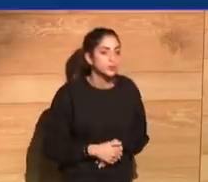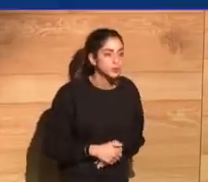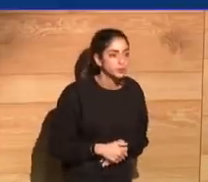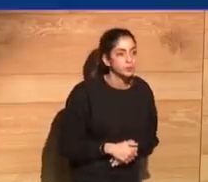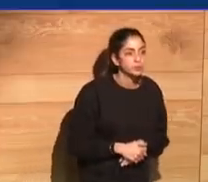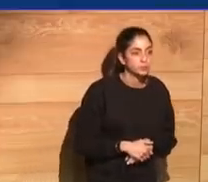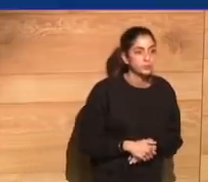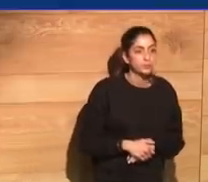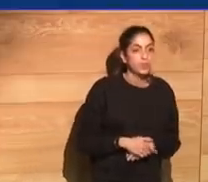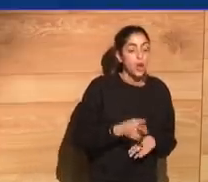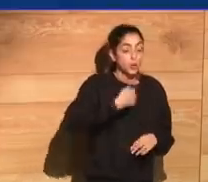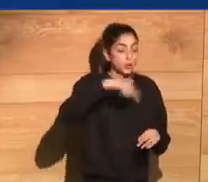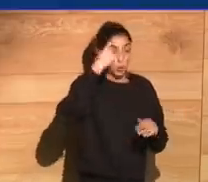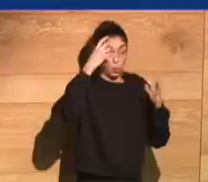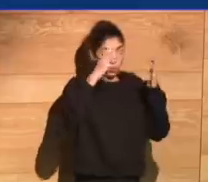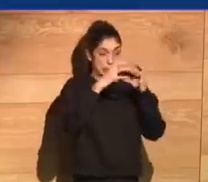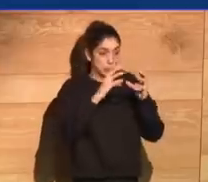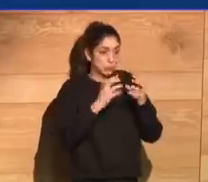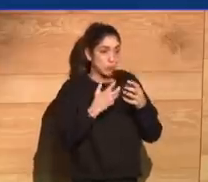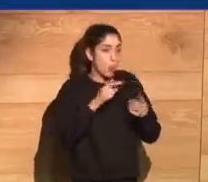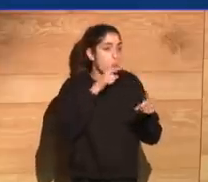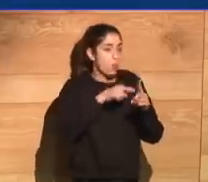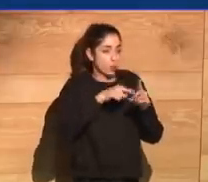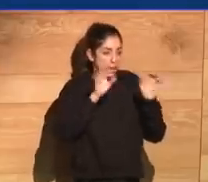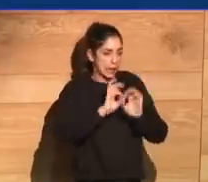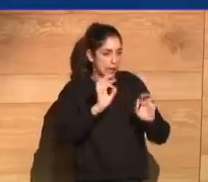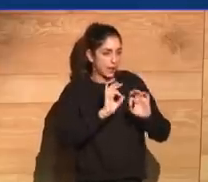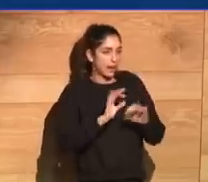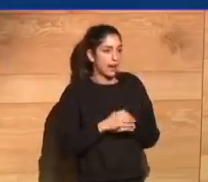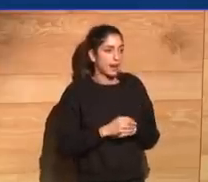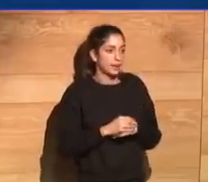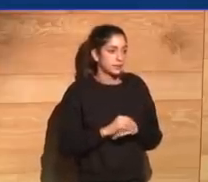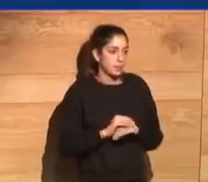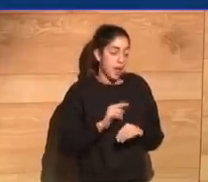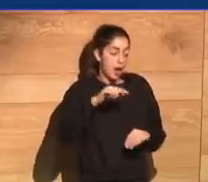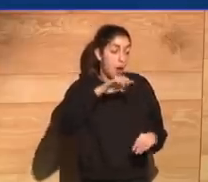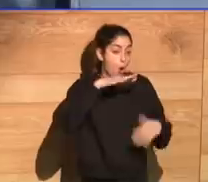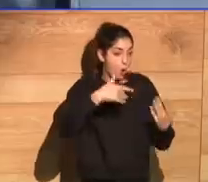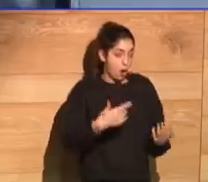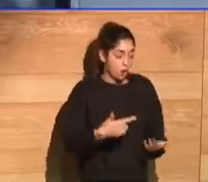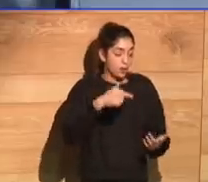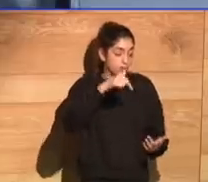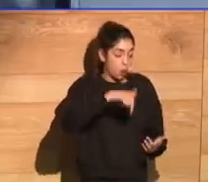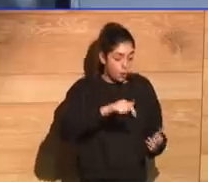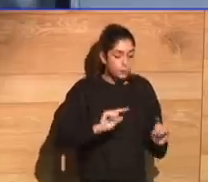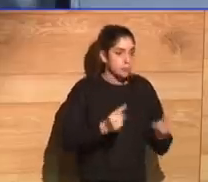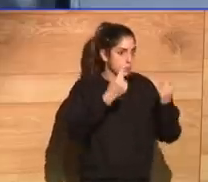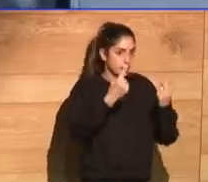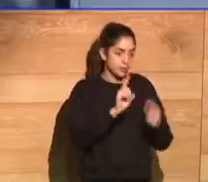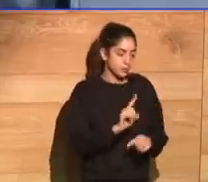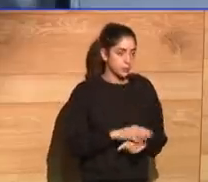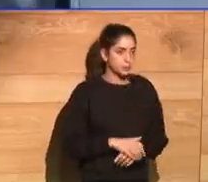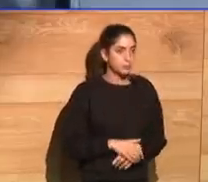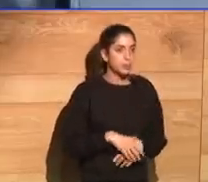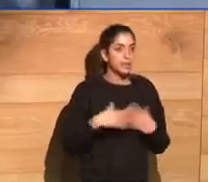Eso es. No usemos el cerebro por primera vez. No vayamos a empezar a pensar ahora. Eso es. De manera que, se encuentra